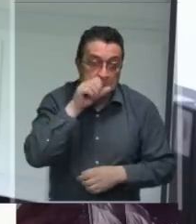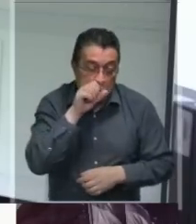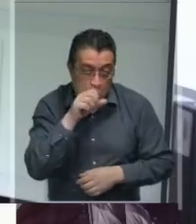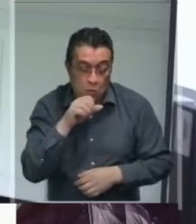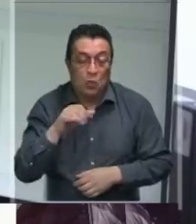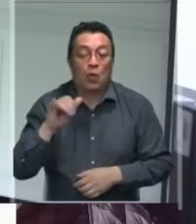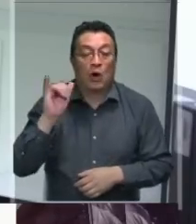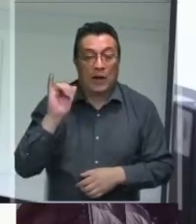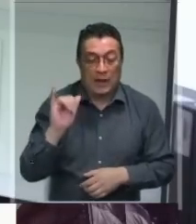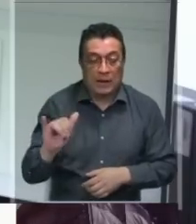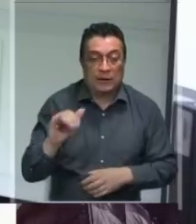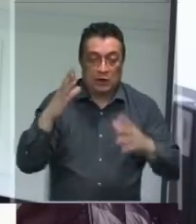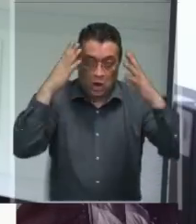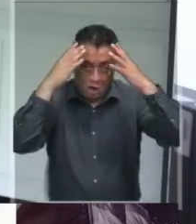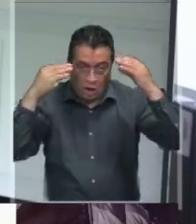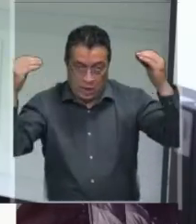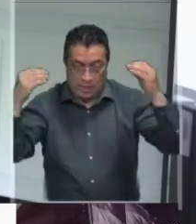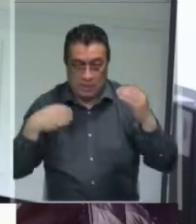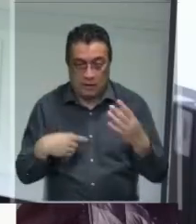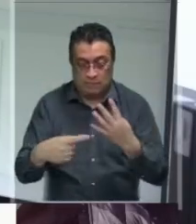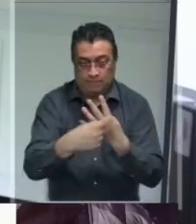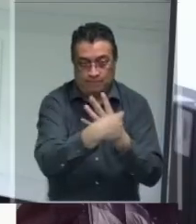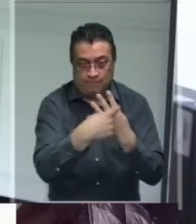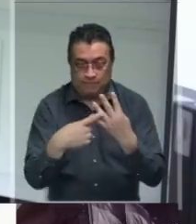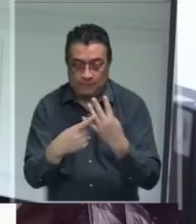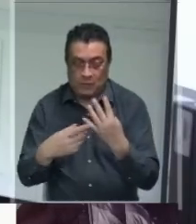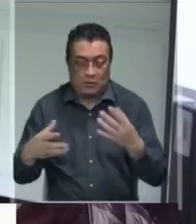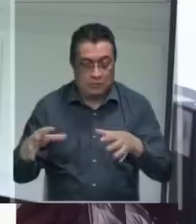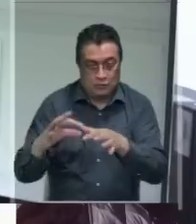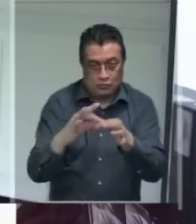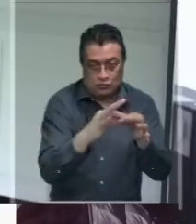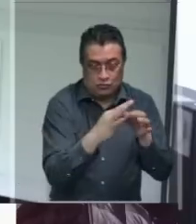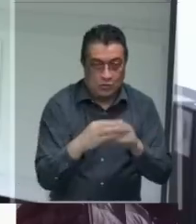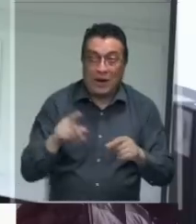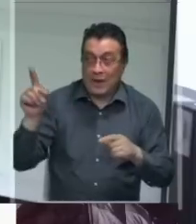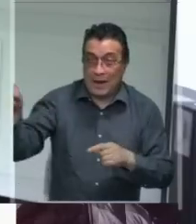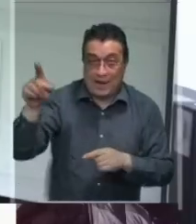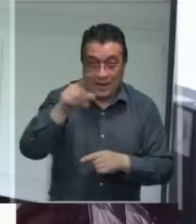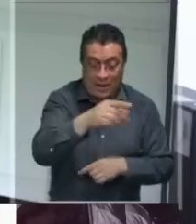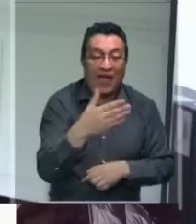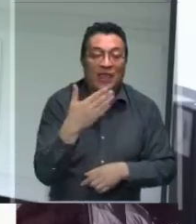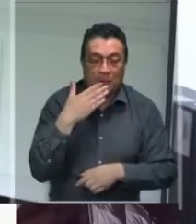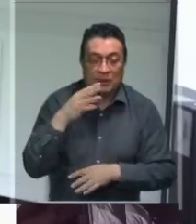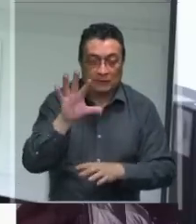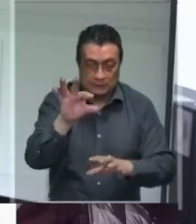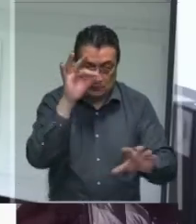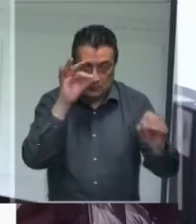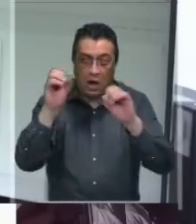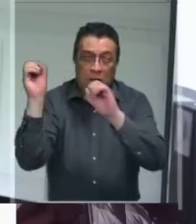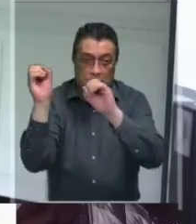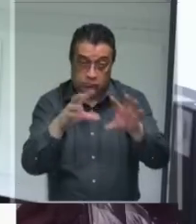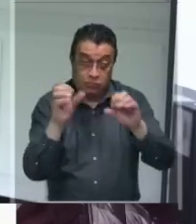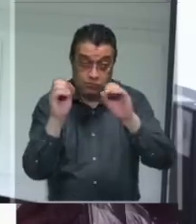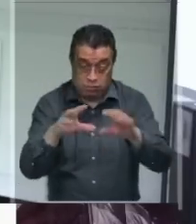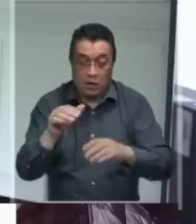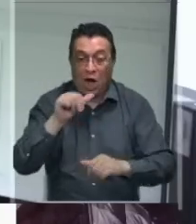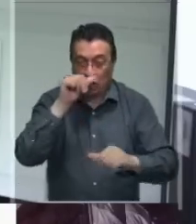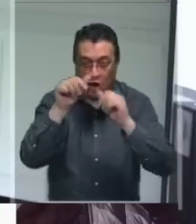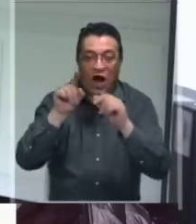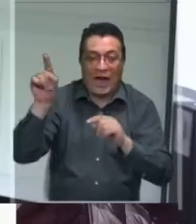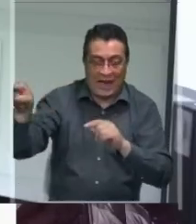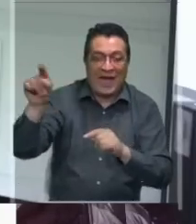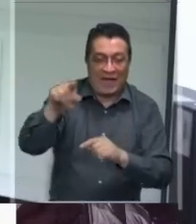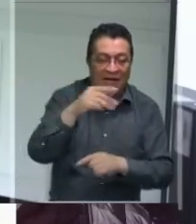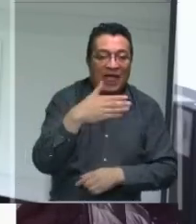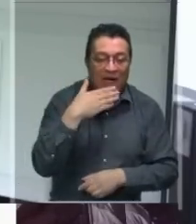y Países Bajos. Toda vez que en dichos países también se habían detectado envíos de droga que